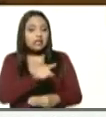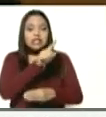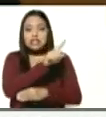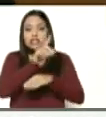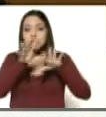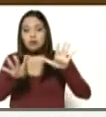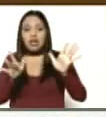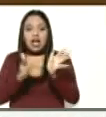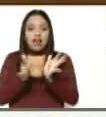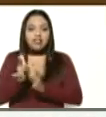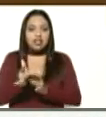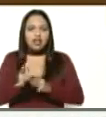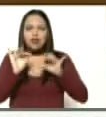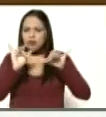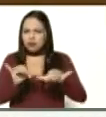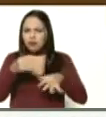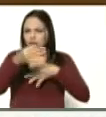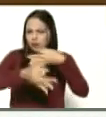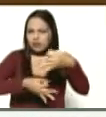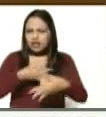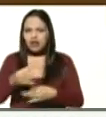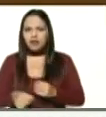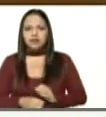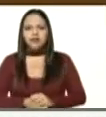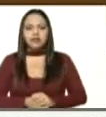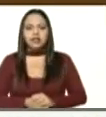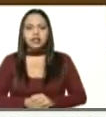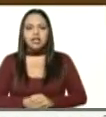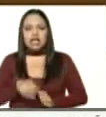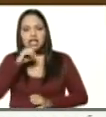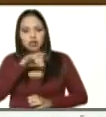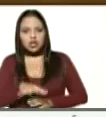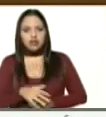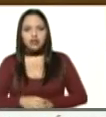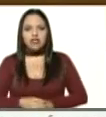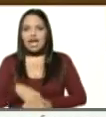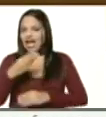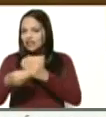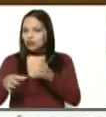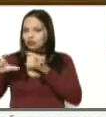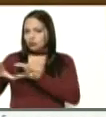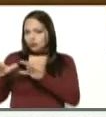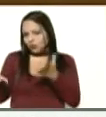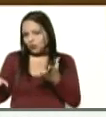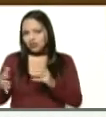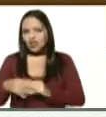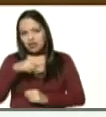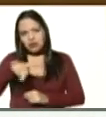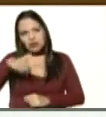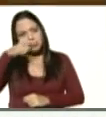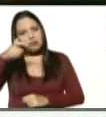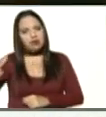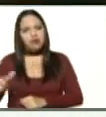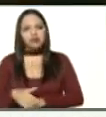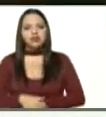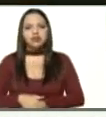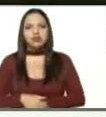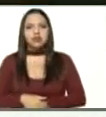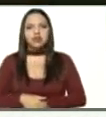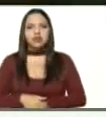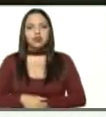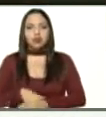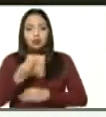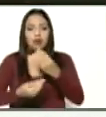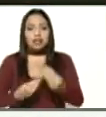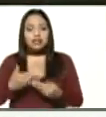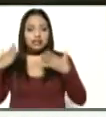como lo narraba el compañero Berrueta, el humor de nuestro pueblo cuando toma grandes